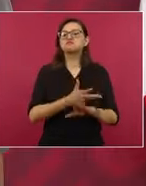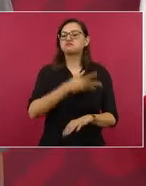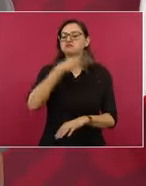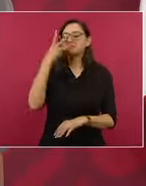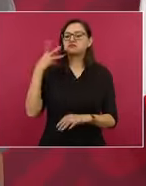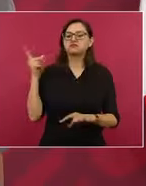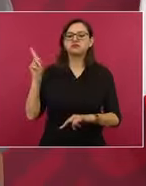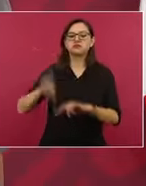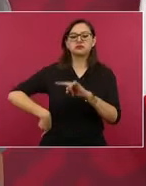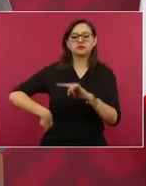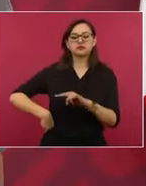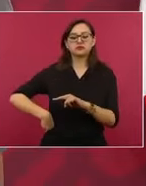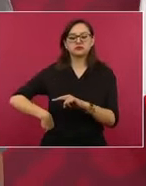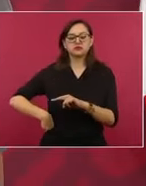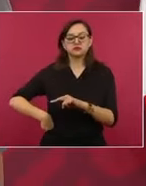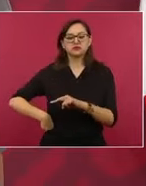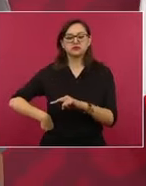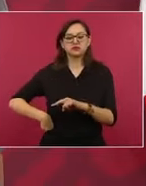y